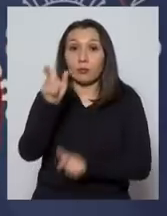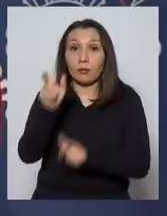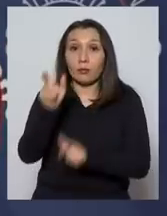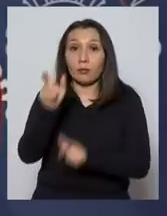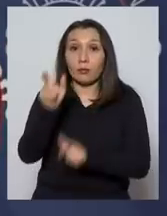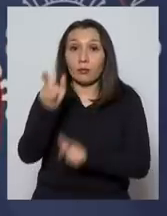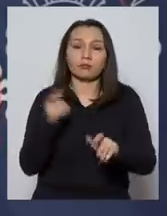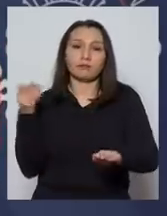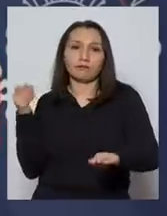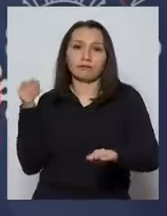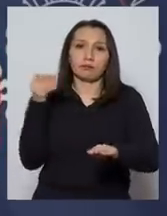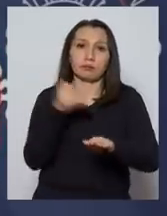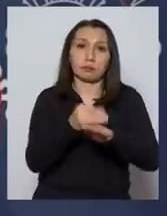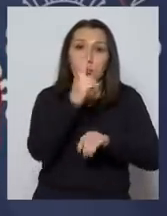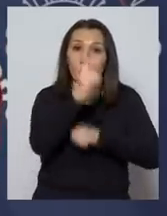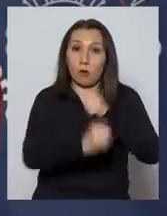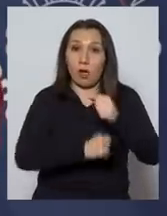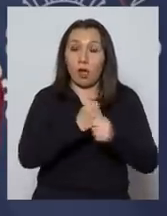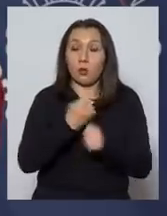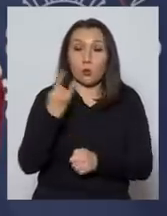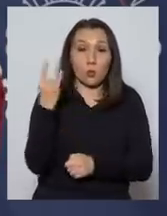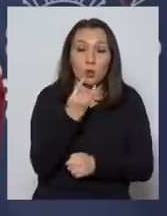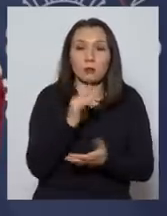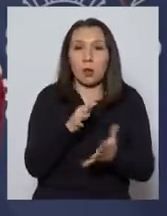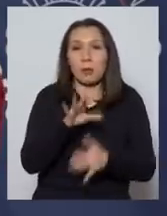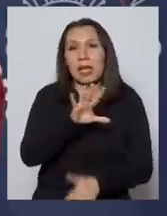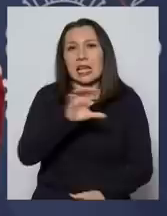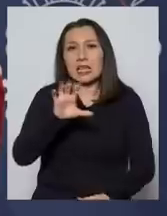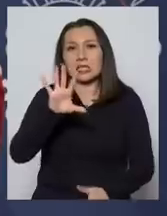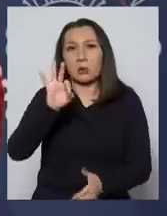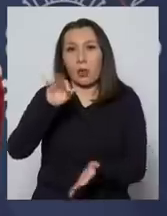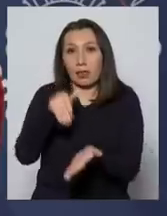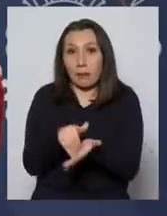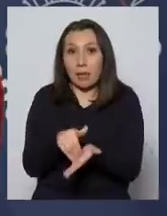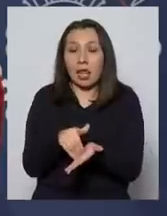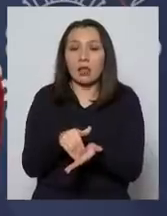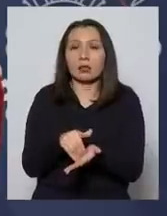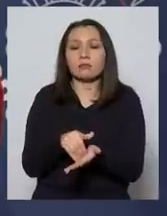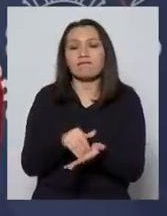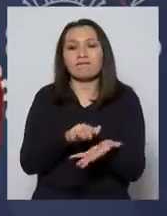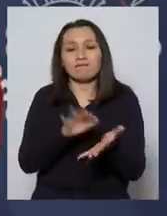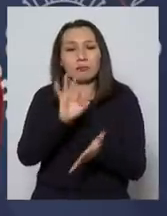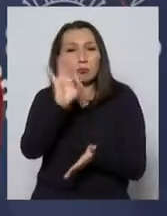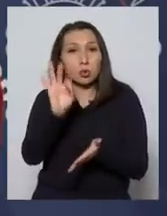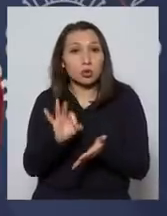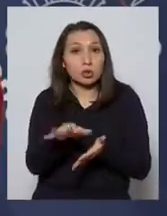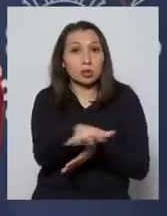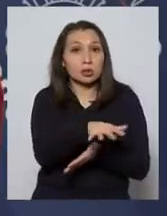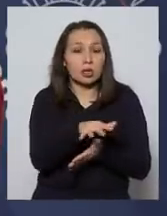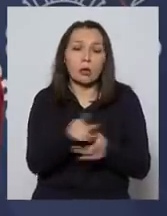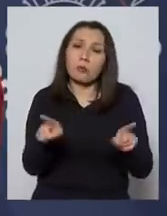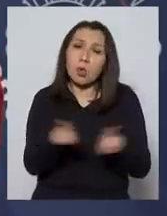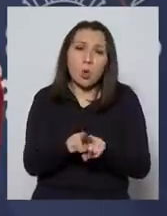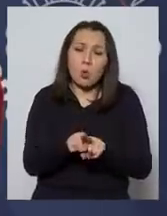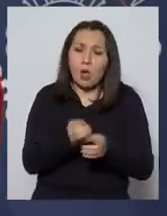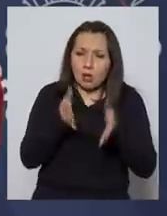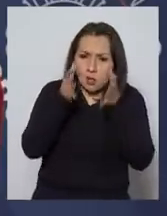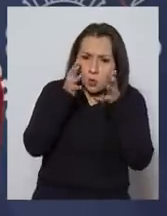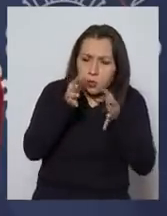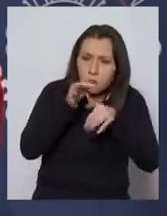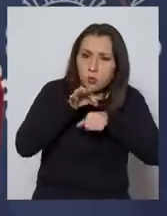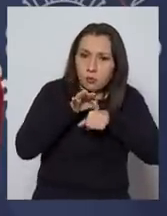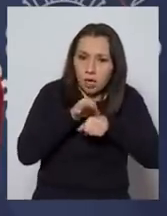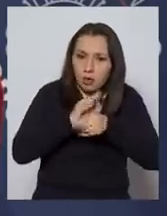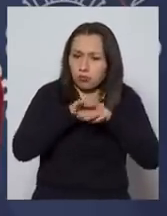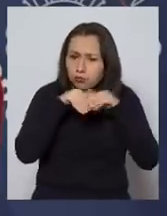que están llegando anualmente a las urgencias, que estamos hablando de 550.000, hay un porcentaje de ellas que, a pesar de que existe un